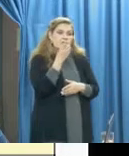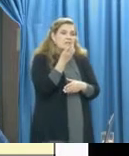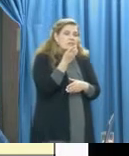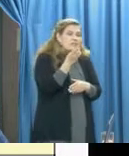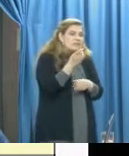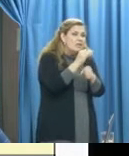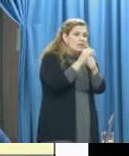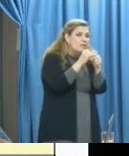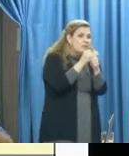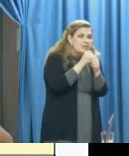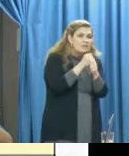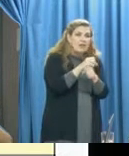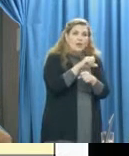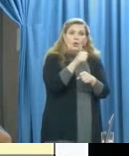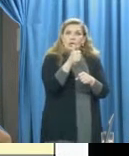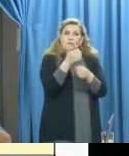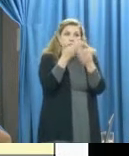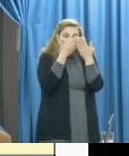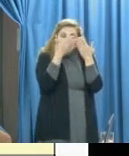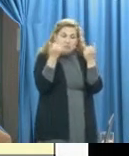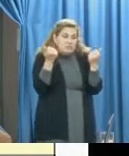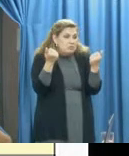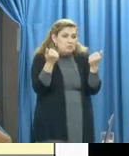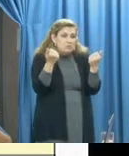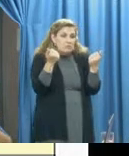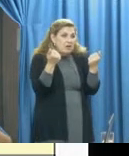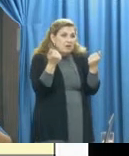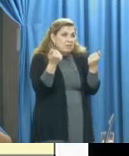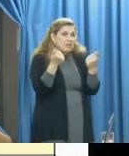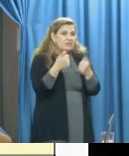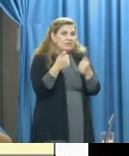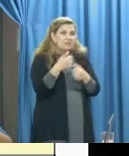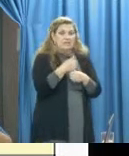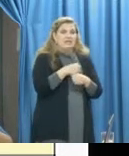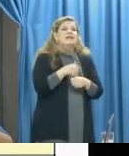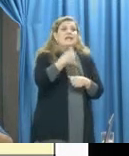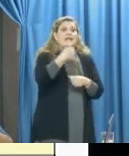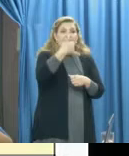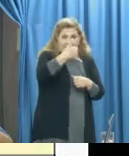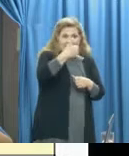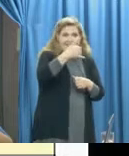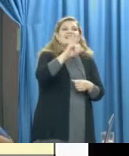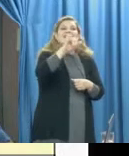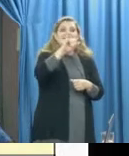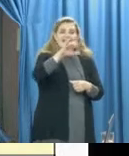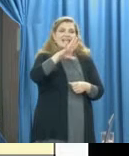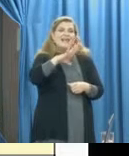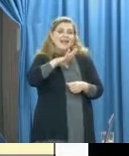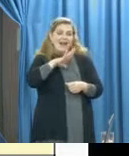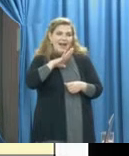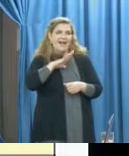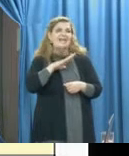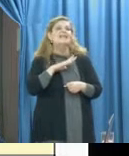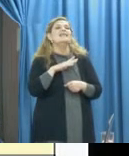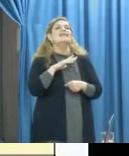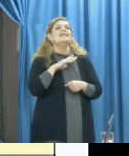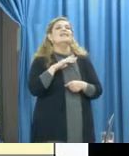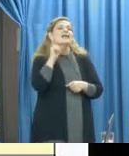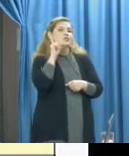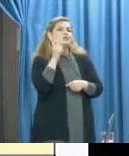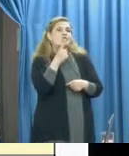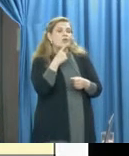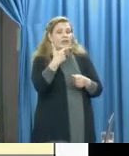médicos ni siquiera saben que existe. No, ¿cuándo? Si en el Y no hay nada. En el Y sí hay algunas enfermedades